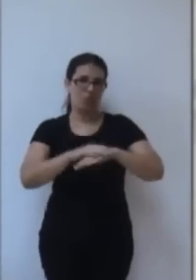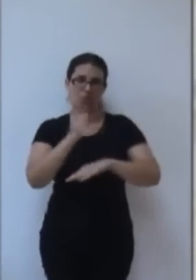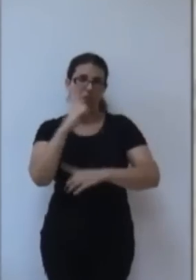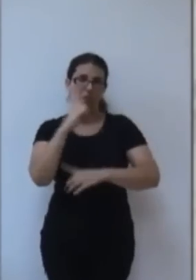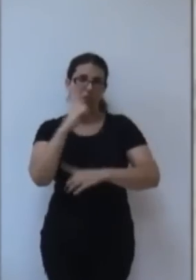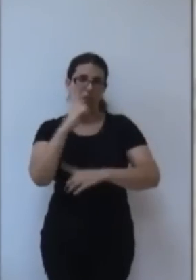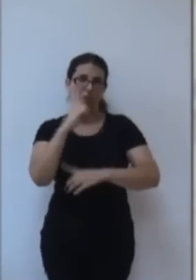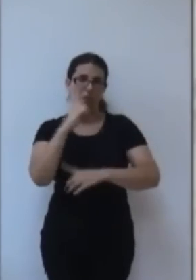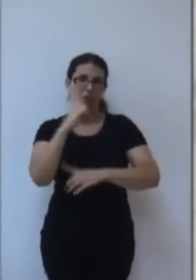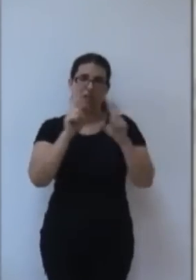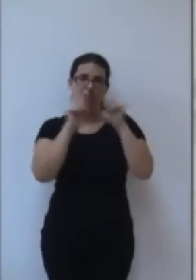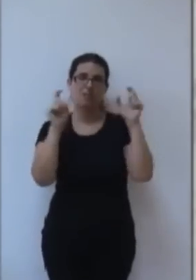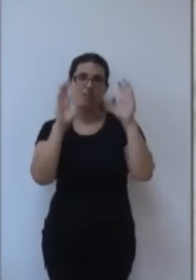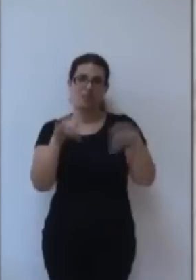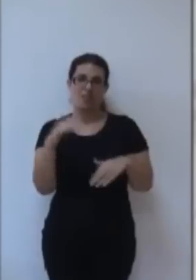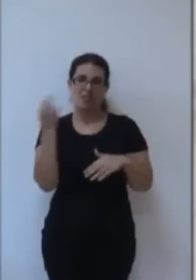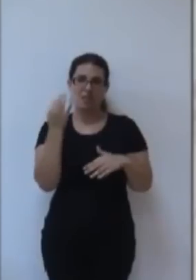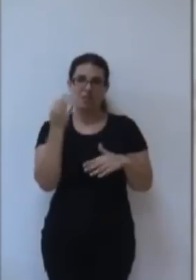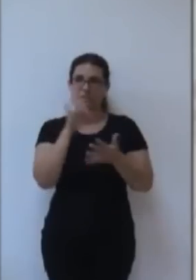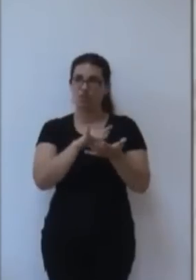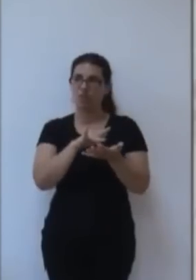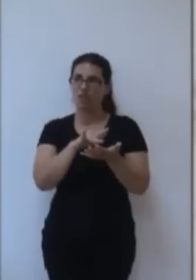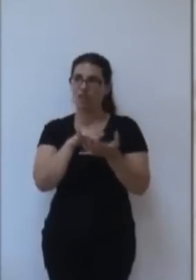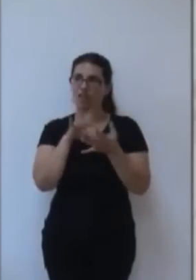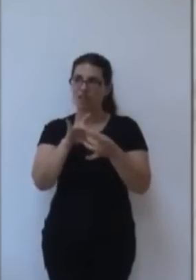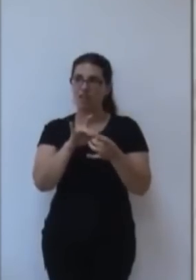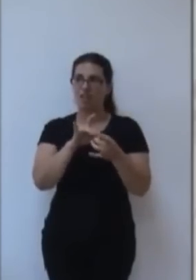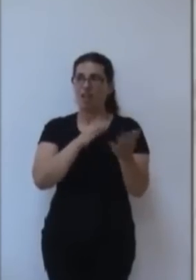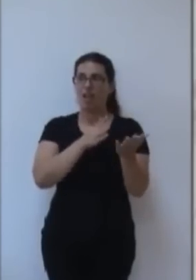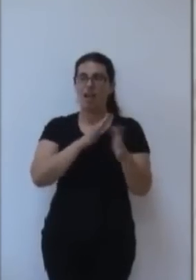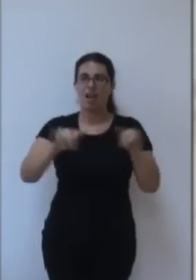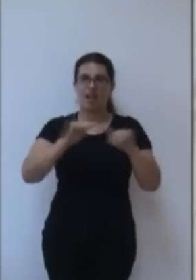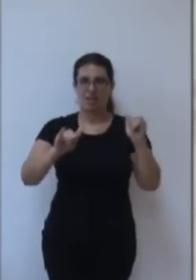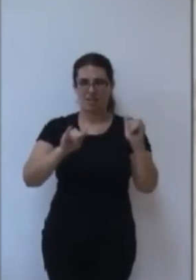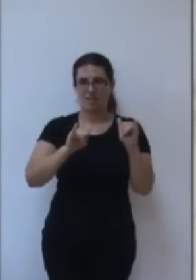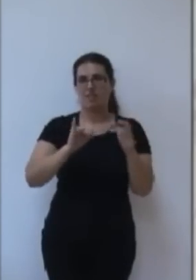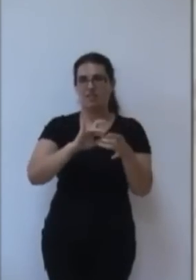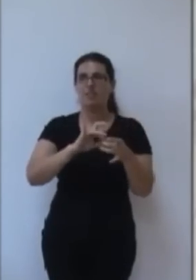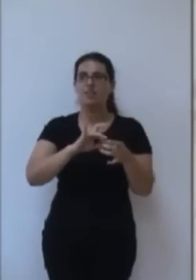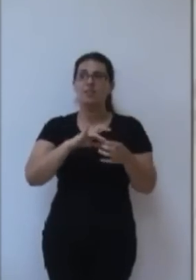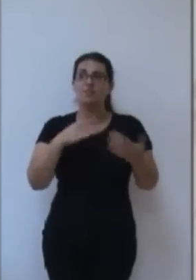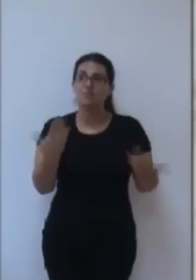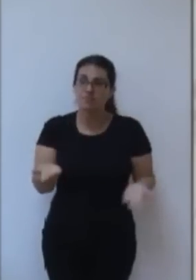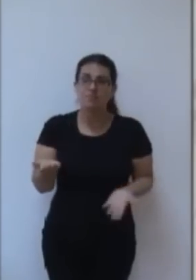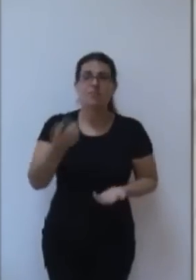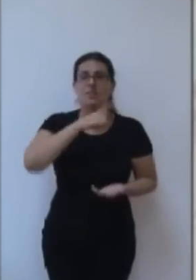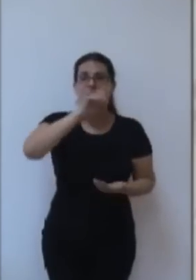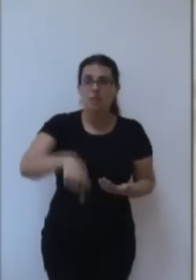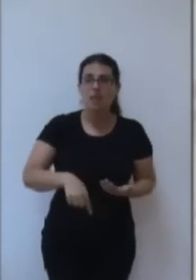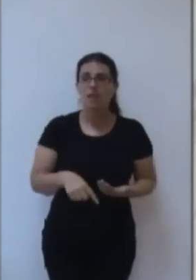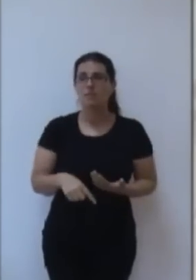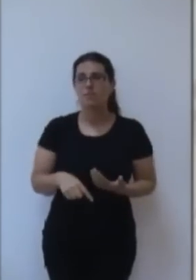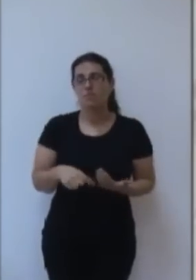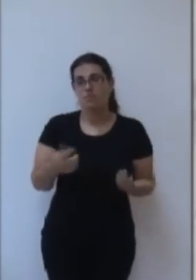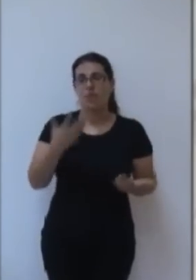la empresa tiene que optar por las medidas alternativas, ¿no? Y bueno, luego también tienes que